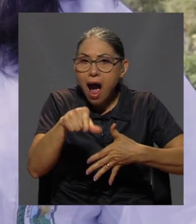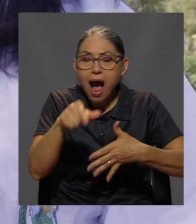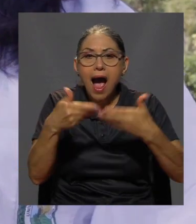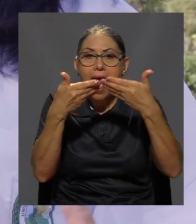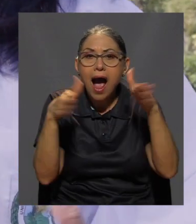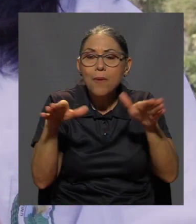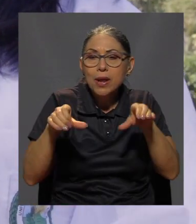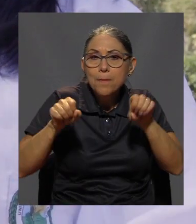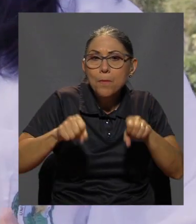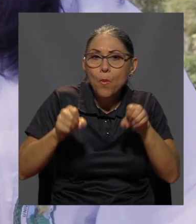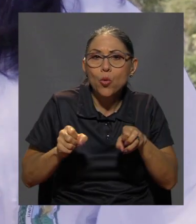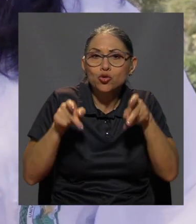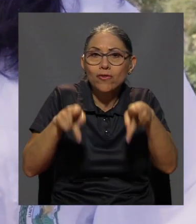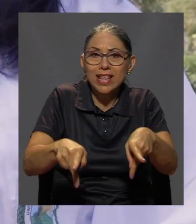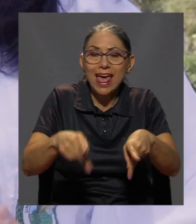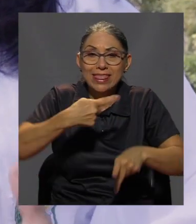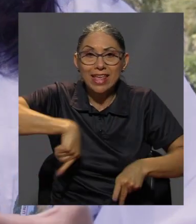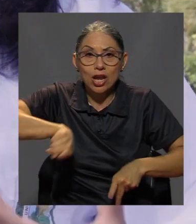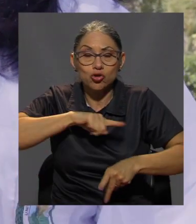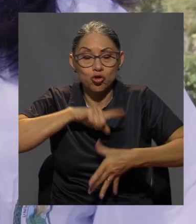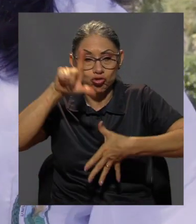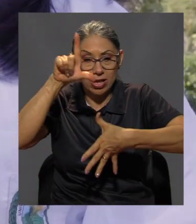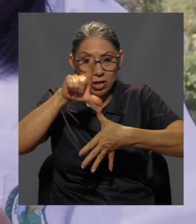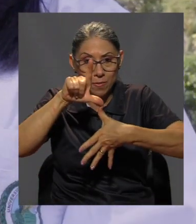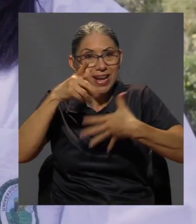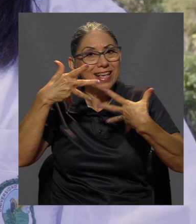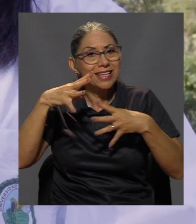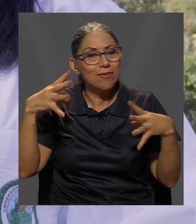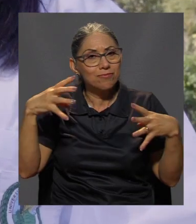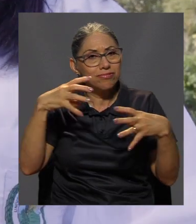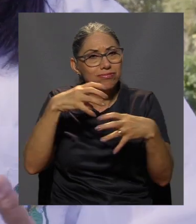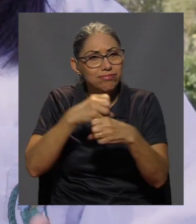la posibilidad de empezar a integrarnos como región